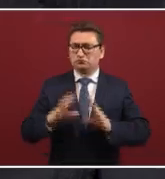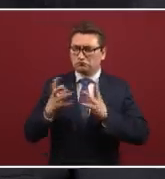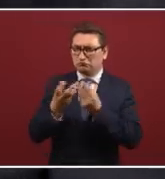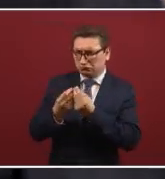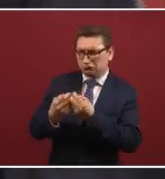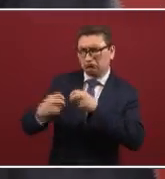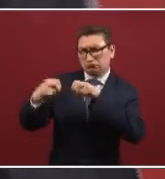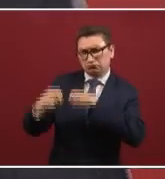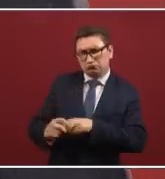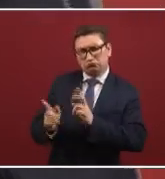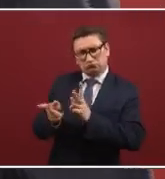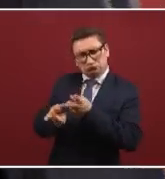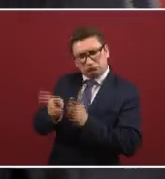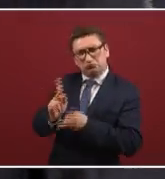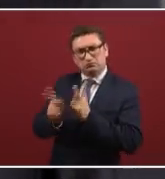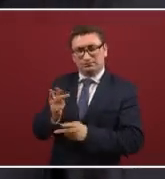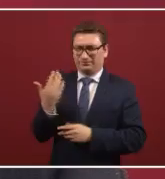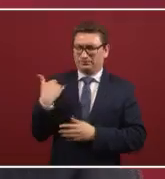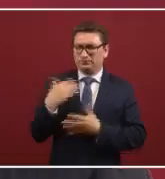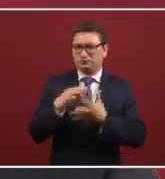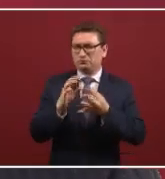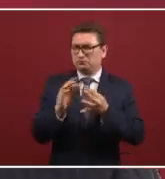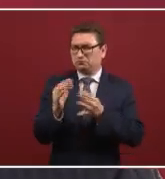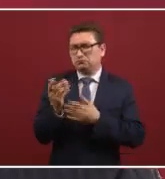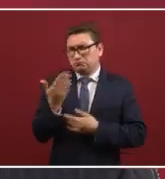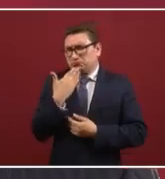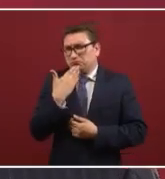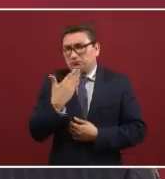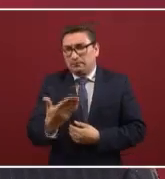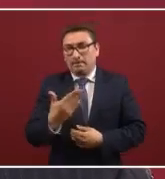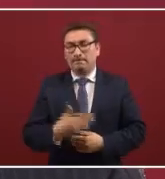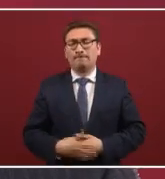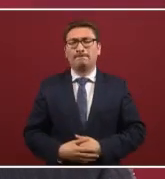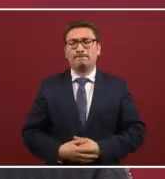conversación, ya expliqué.